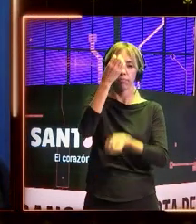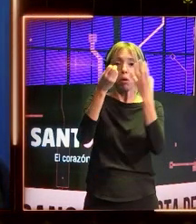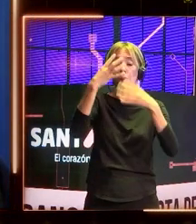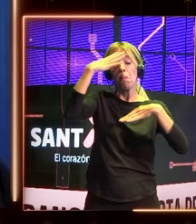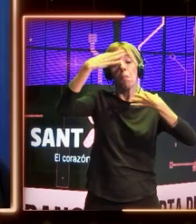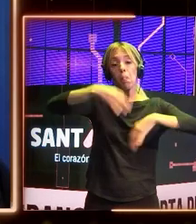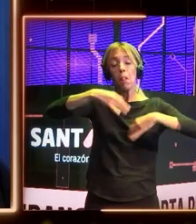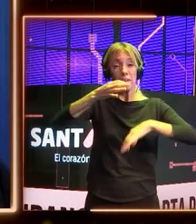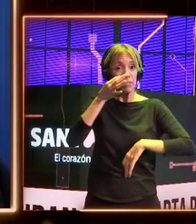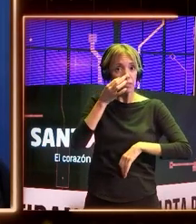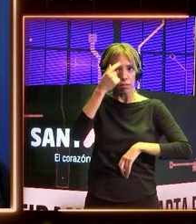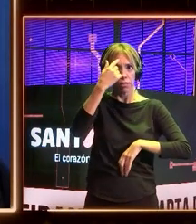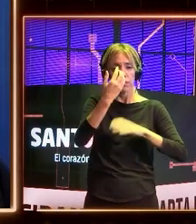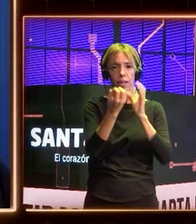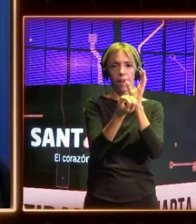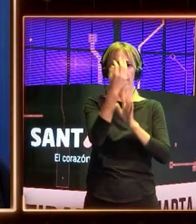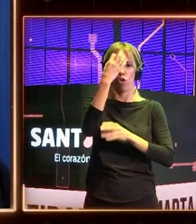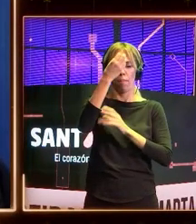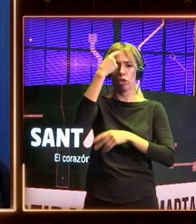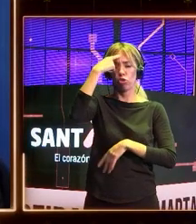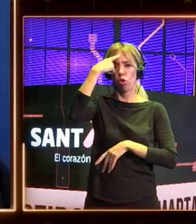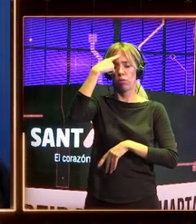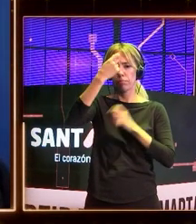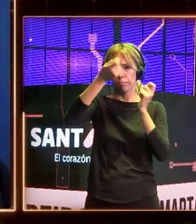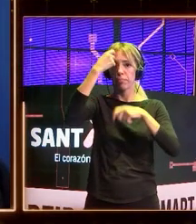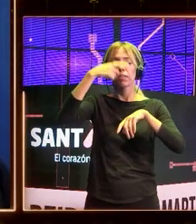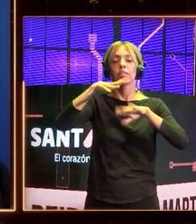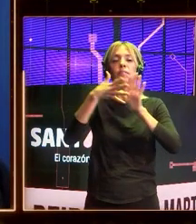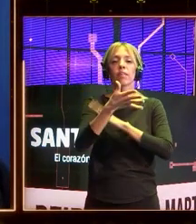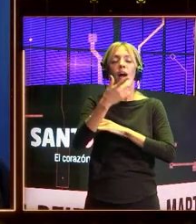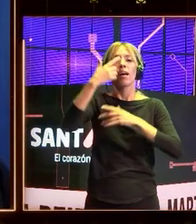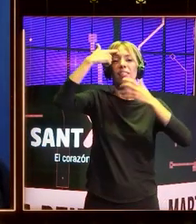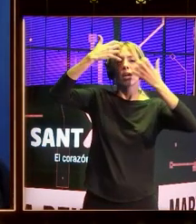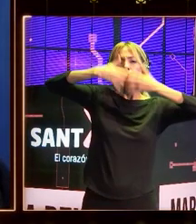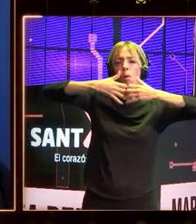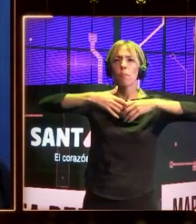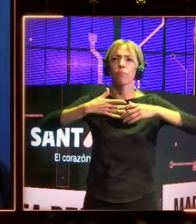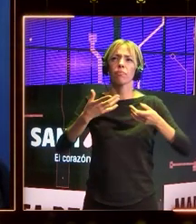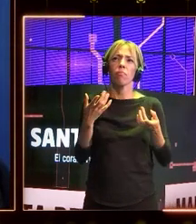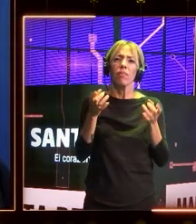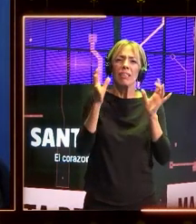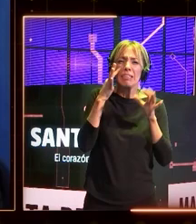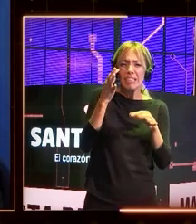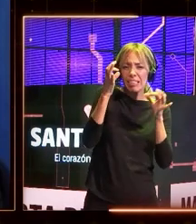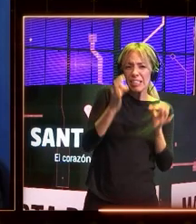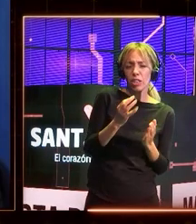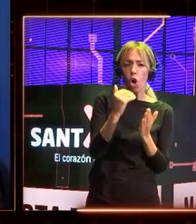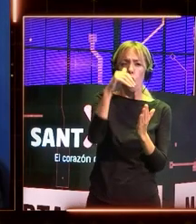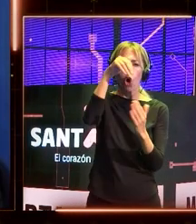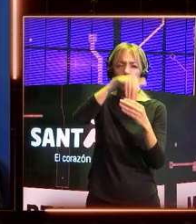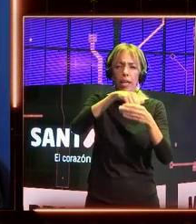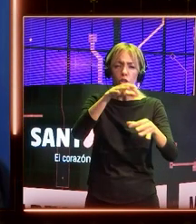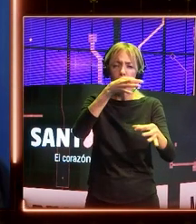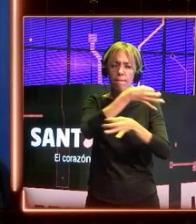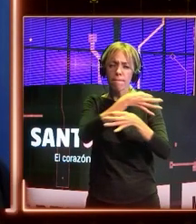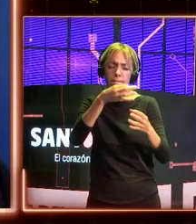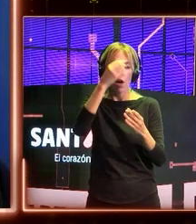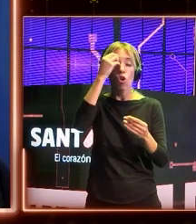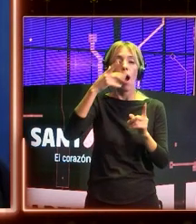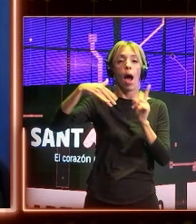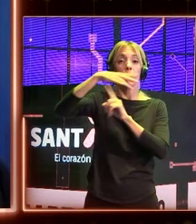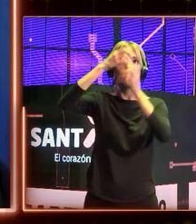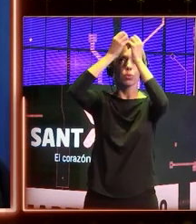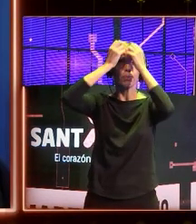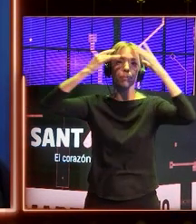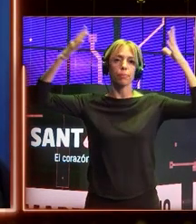que no te enteras, pero realmente tu cerebro está procesando, a lo mejor no tanto explícitamente el contenido, sino como la